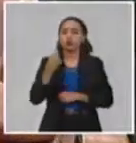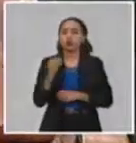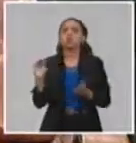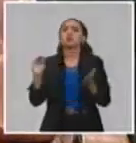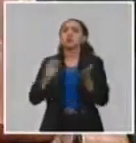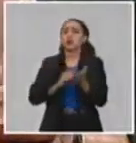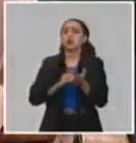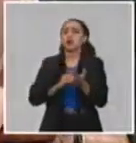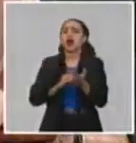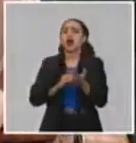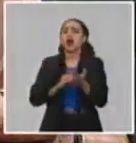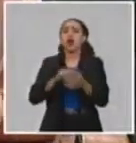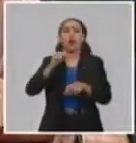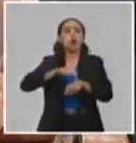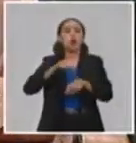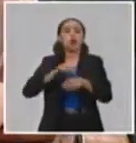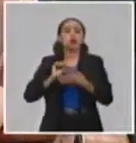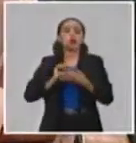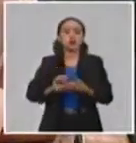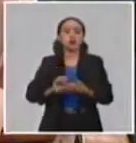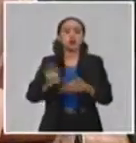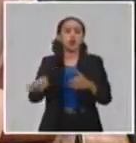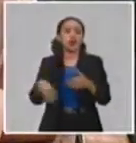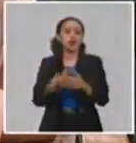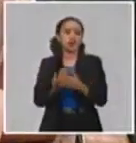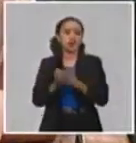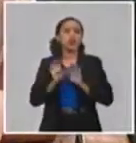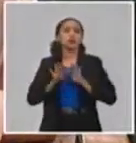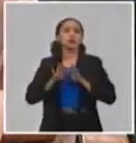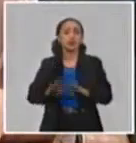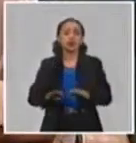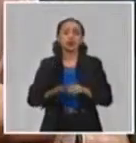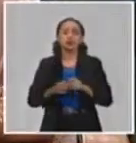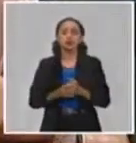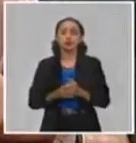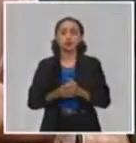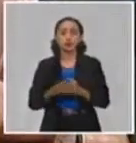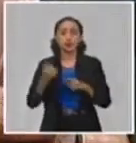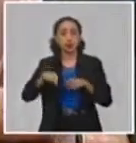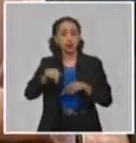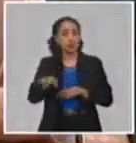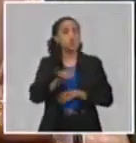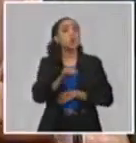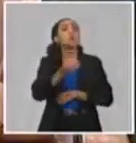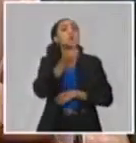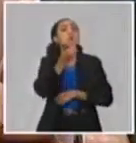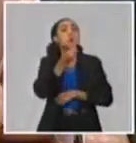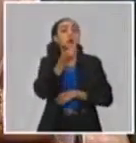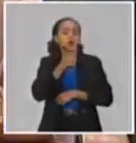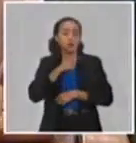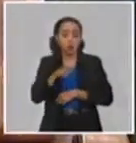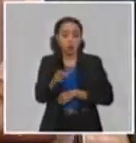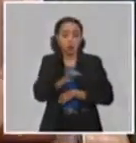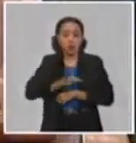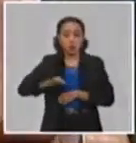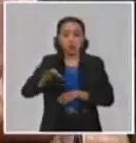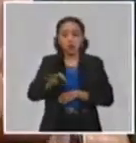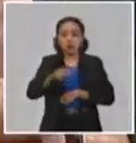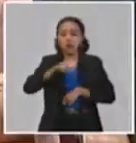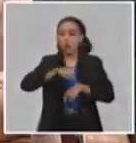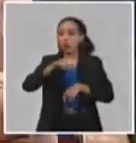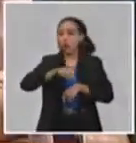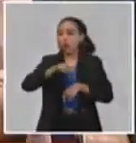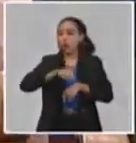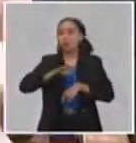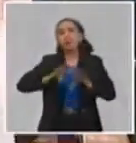horarios de servicio hasta en los días feriados, eso no tiene nada que ver con todos los cambios, y hoy también eso permite que en un municipio se establezcan los horarios en